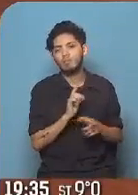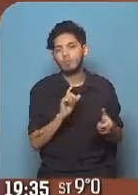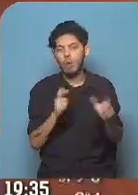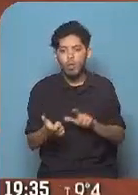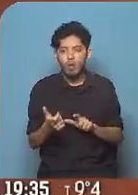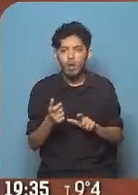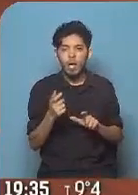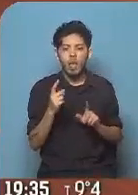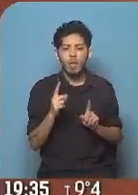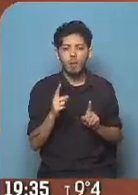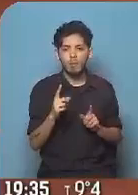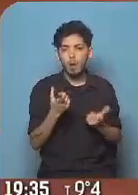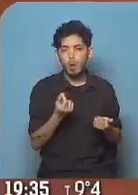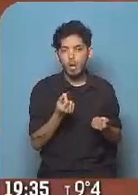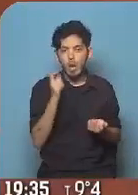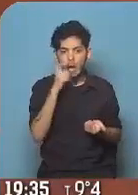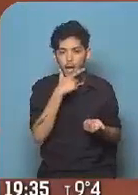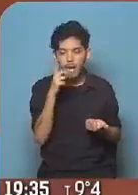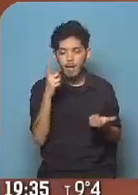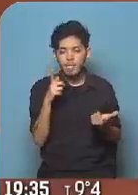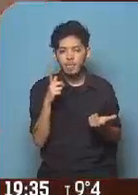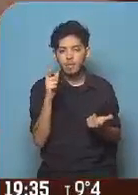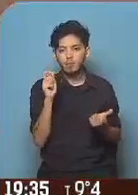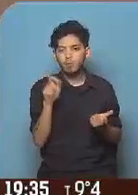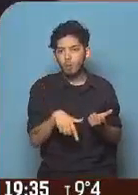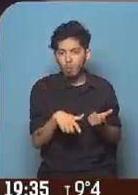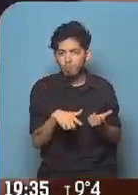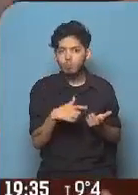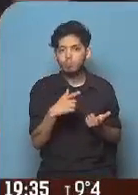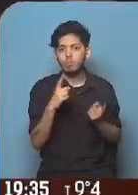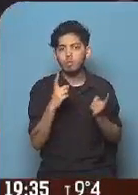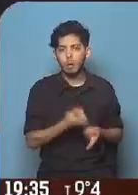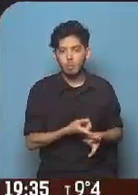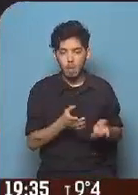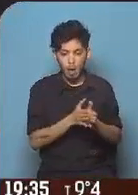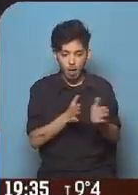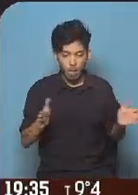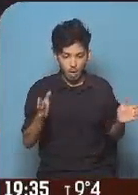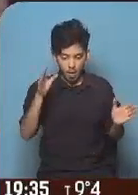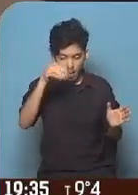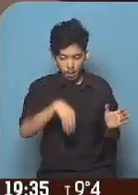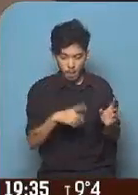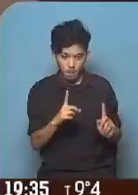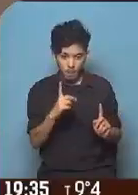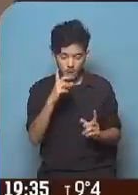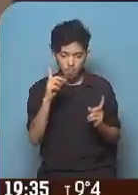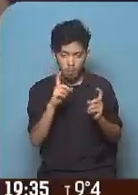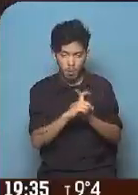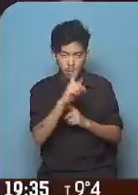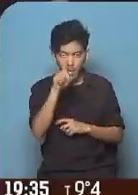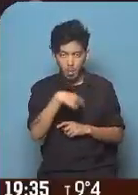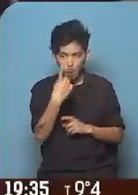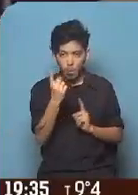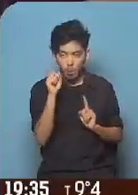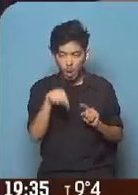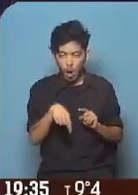modificar el precio del gas natural. Y además porque en medio de esta crisis que se ha